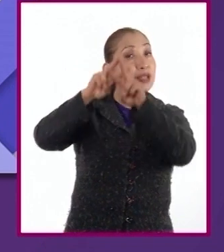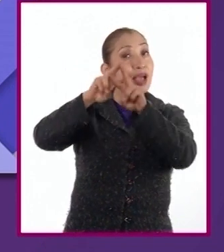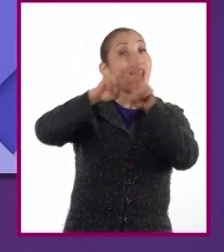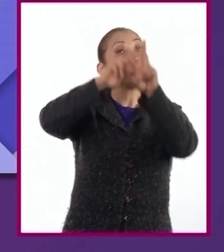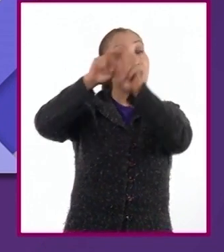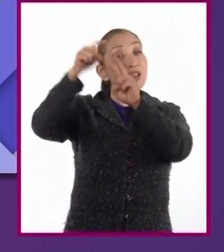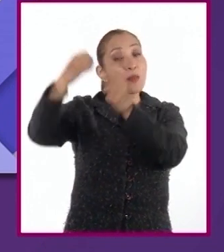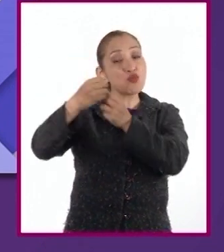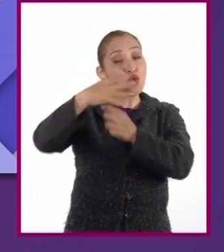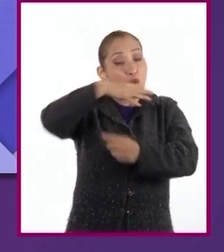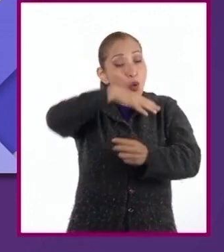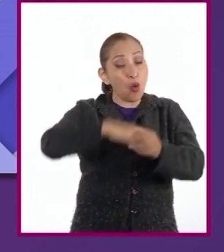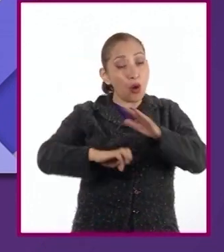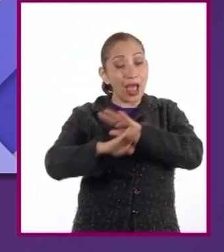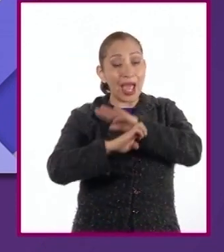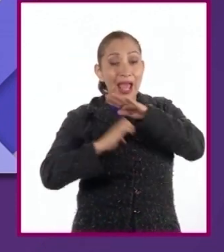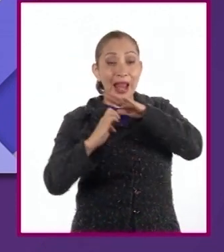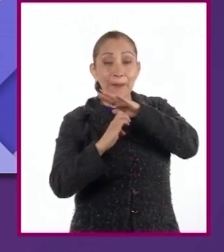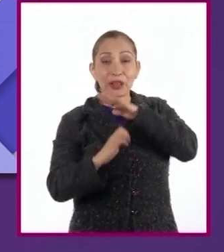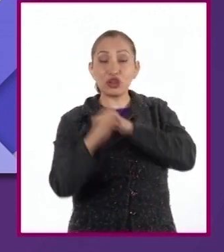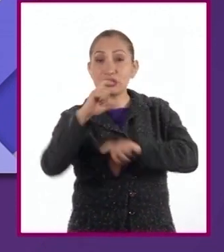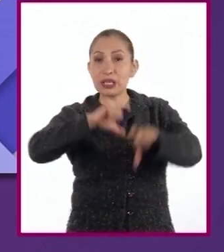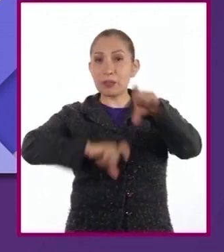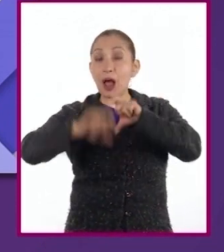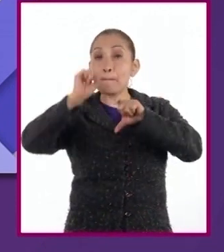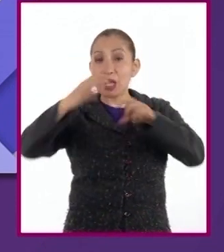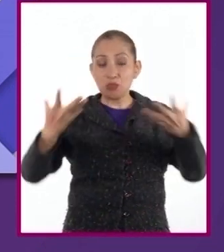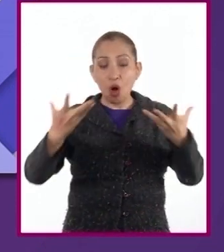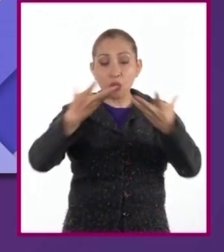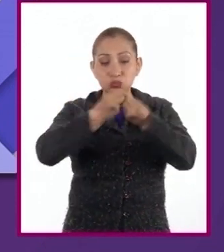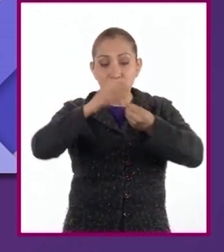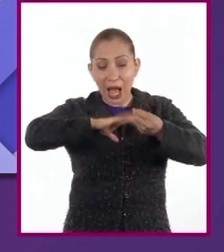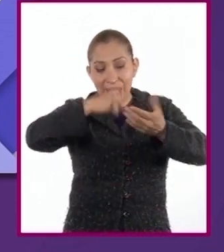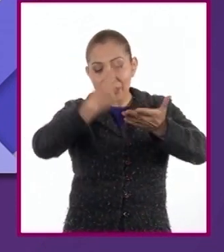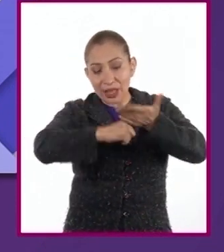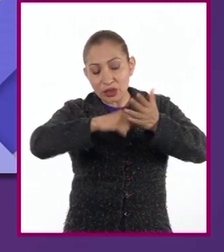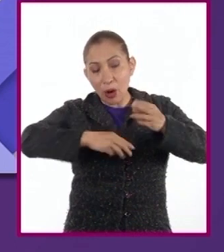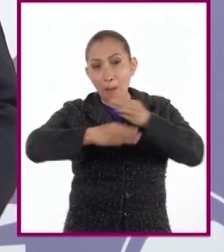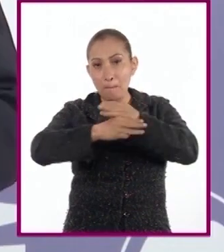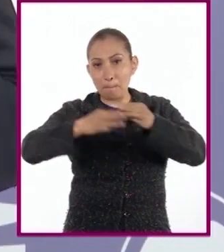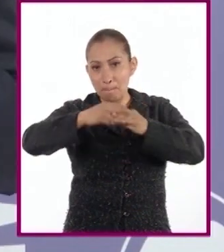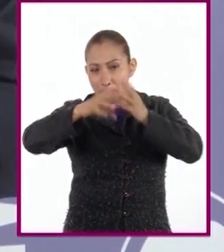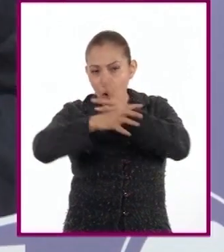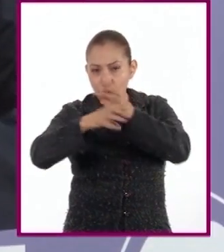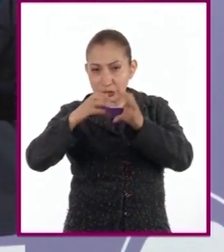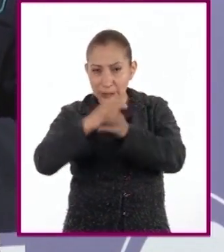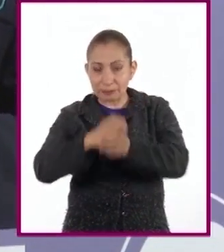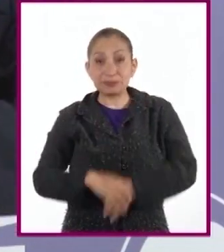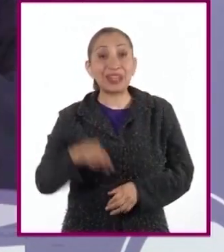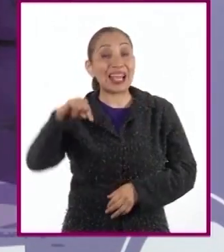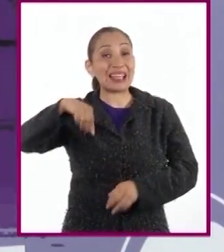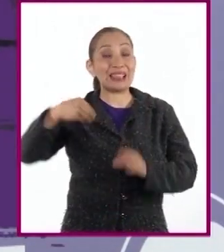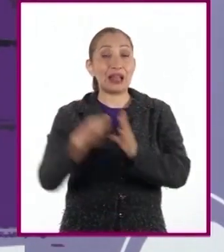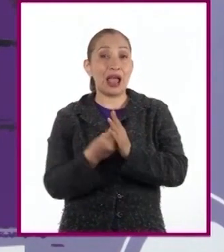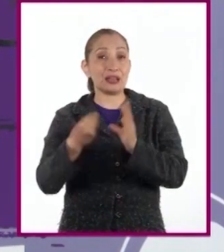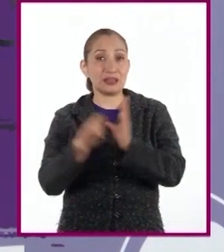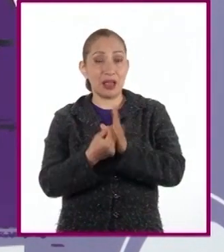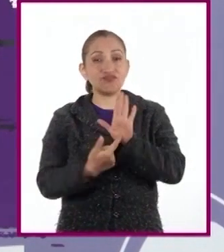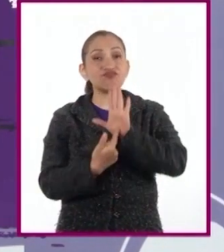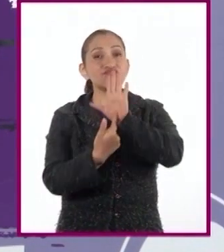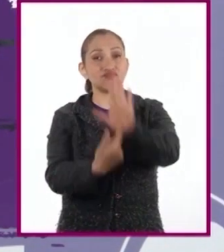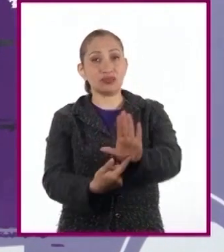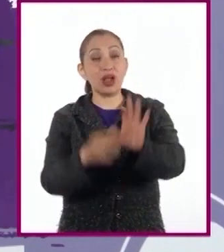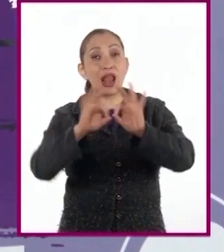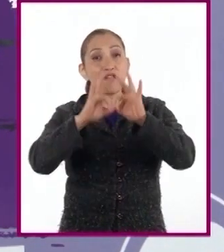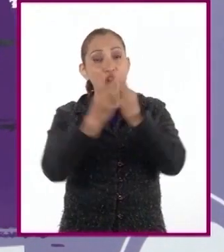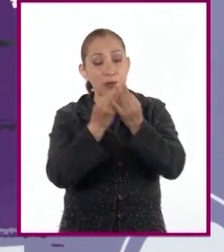son la fuente de los elementos químicos que son los componentes básicos de la materia. En esta sesión representarán el